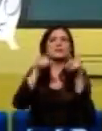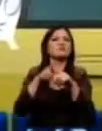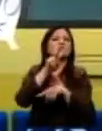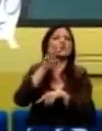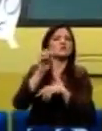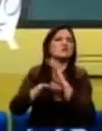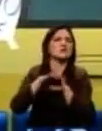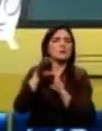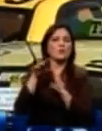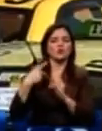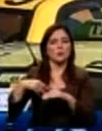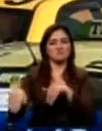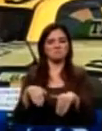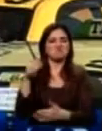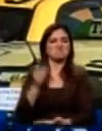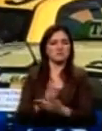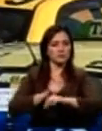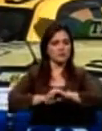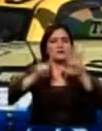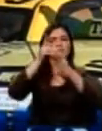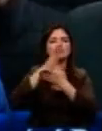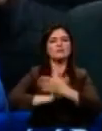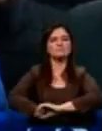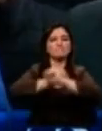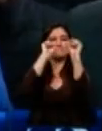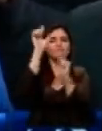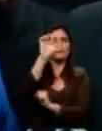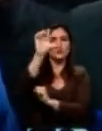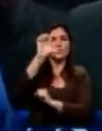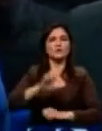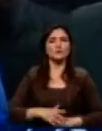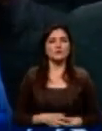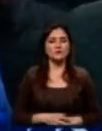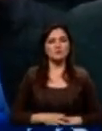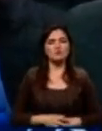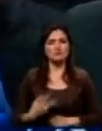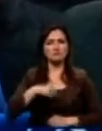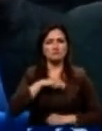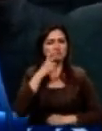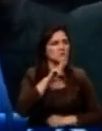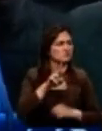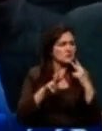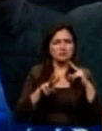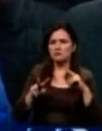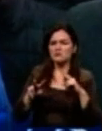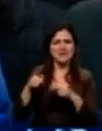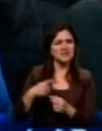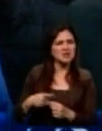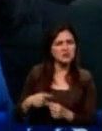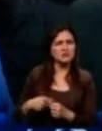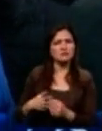sus actividades desde las 6:30 de la mañana de este lunes. Nos damos cuenta a simple vista que aquí en